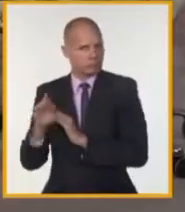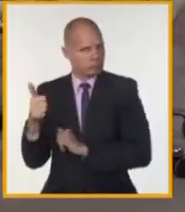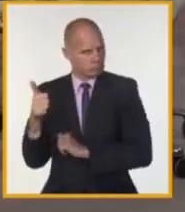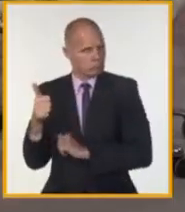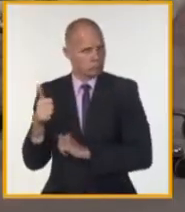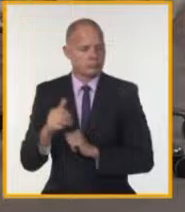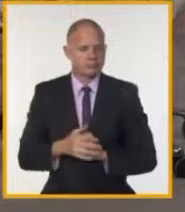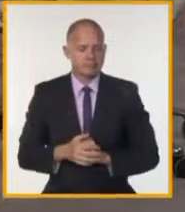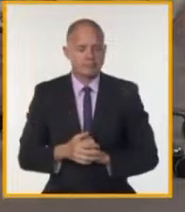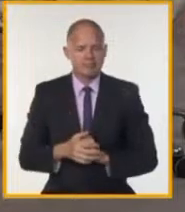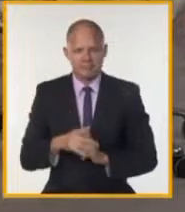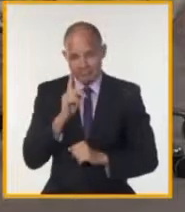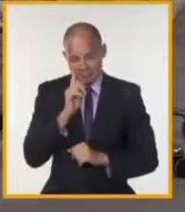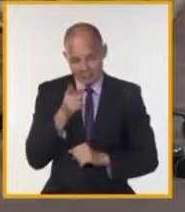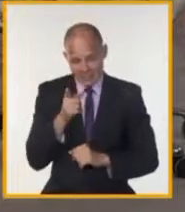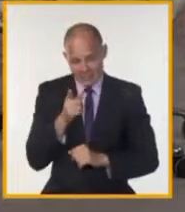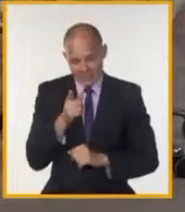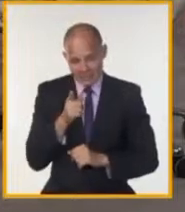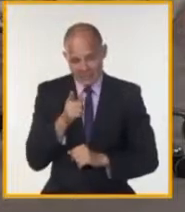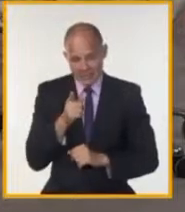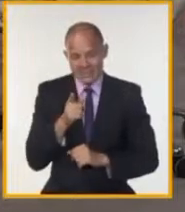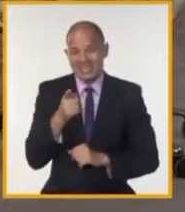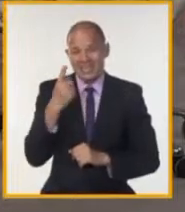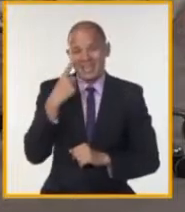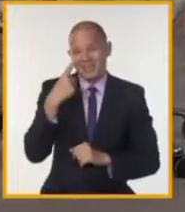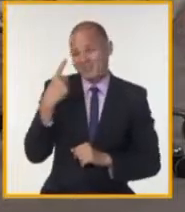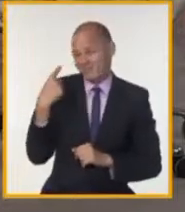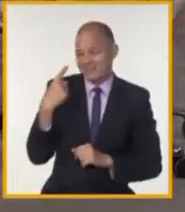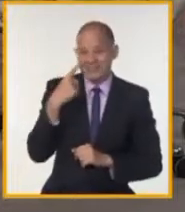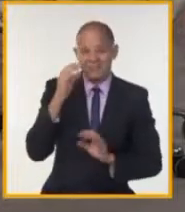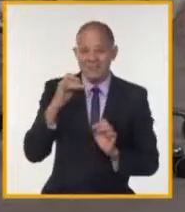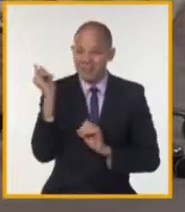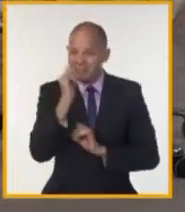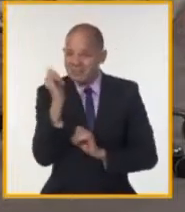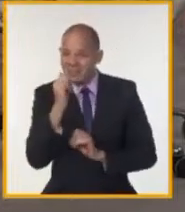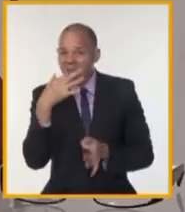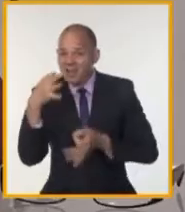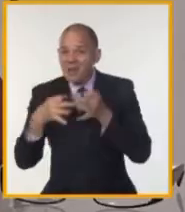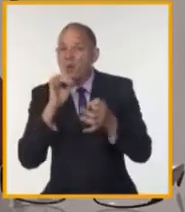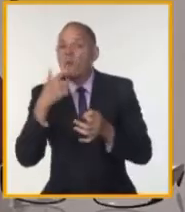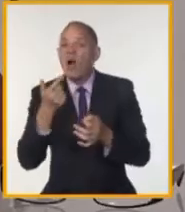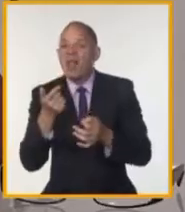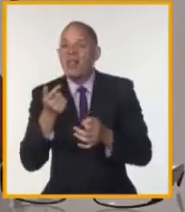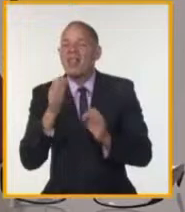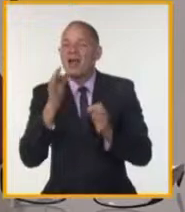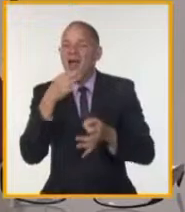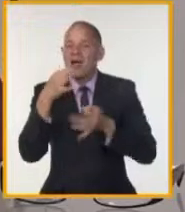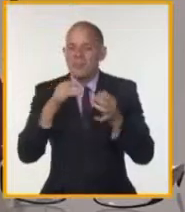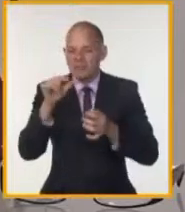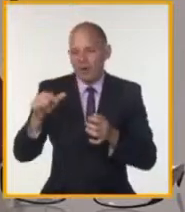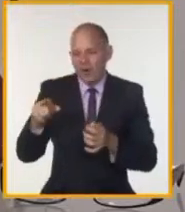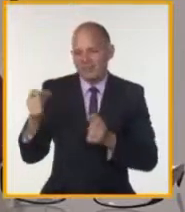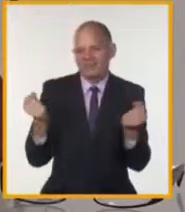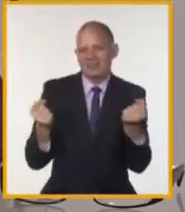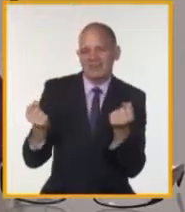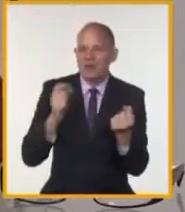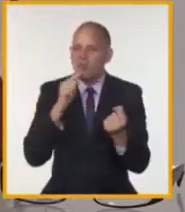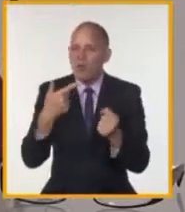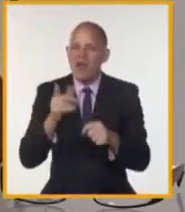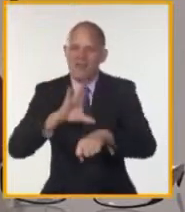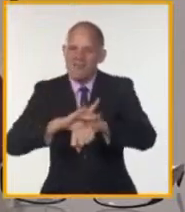Mira, ahí se ponía eso, o sea, se ponía también ese avisar los choferes con los